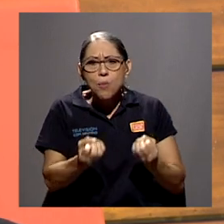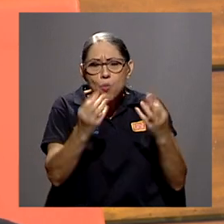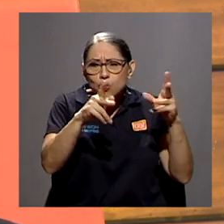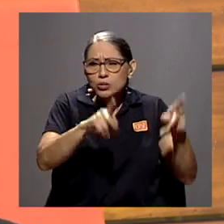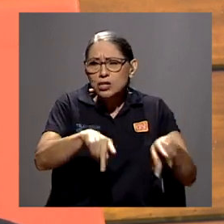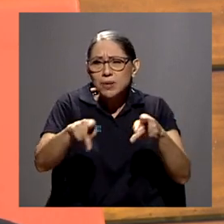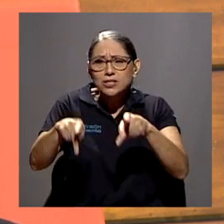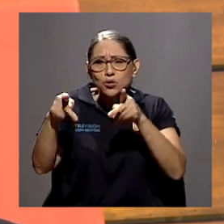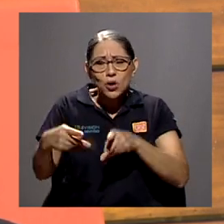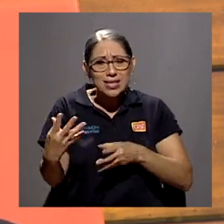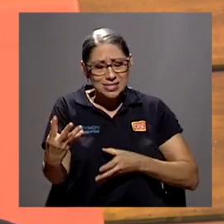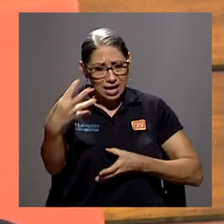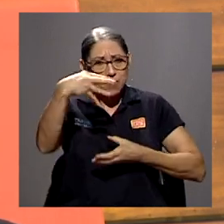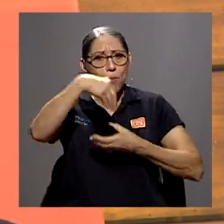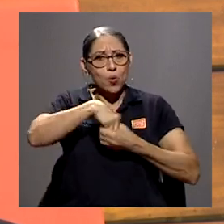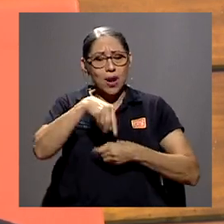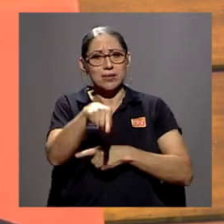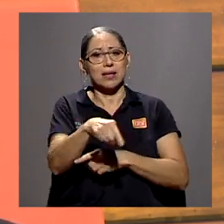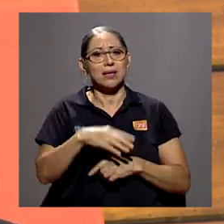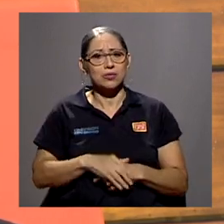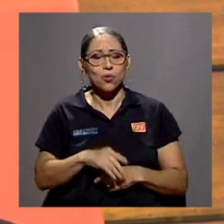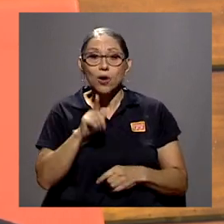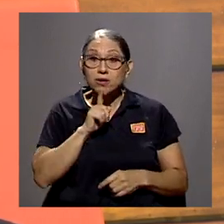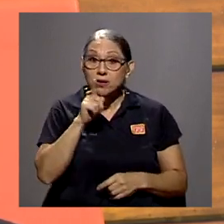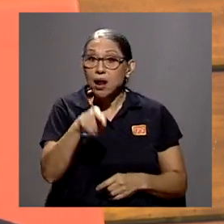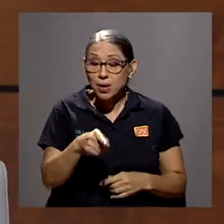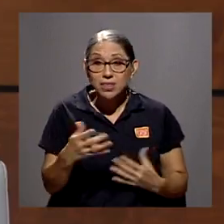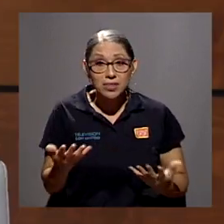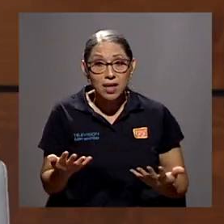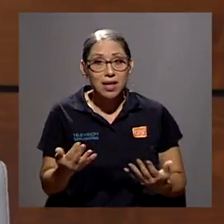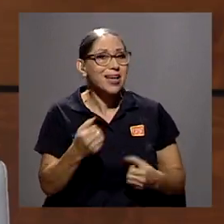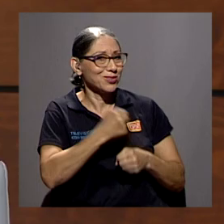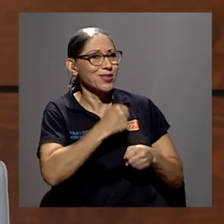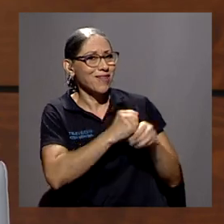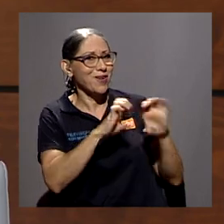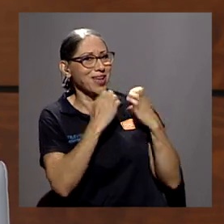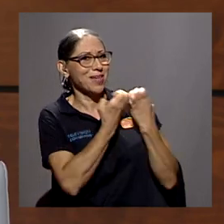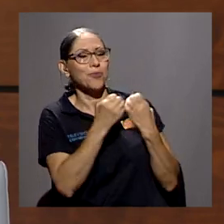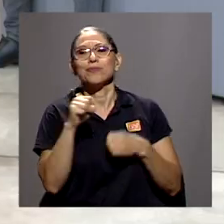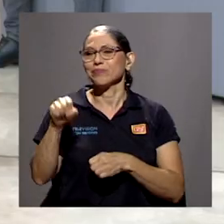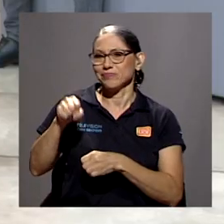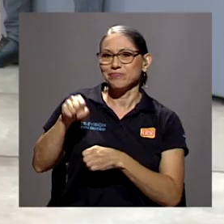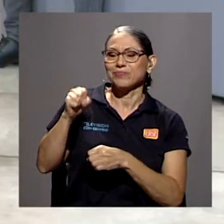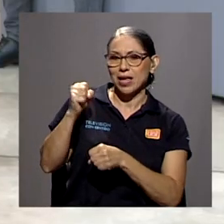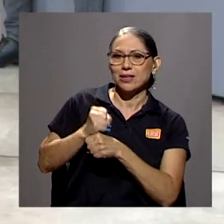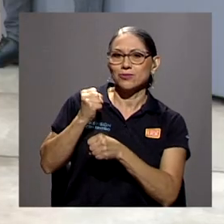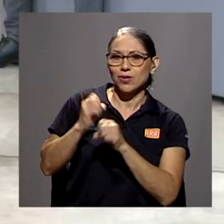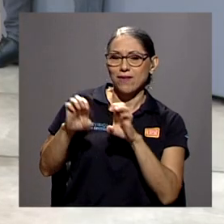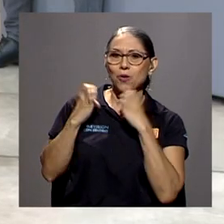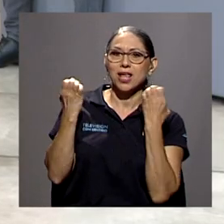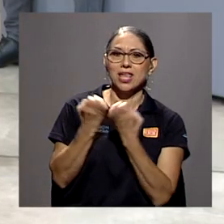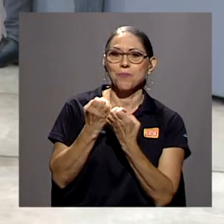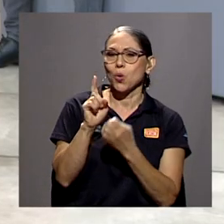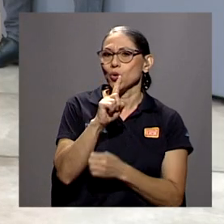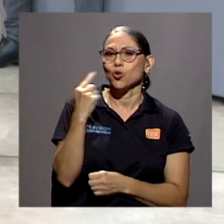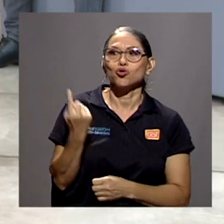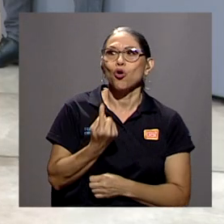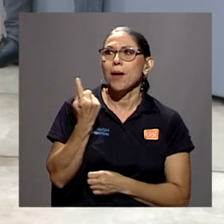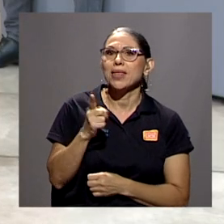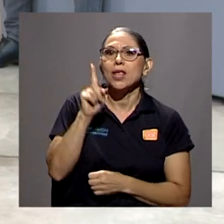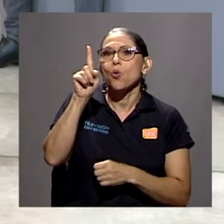involucradas en esto era entonces realmente es un trabajo en equipo pero es un trabajo en equipo no es que queda solo en